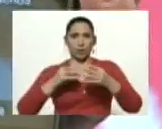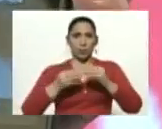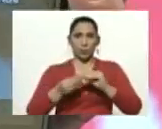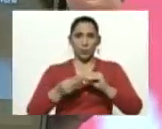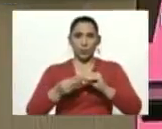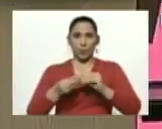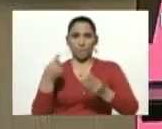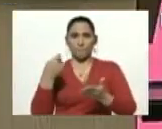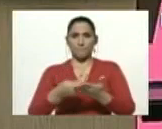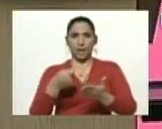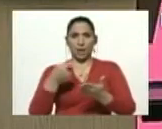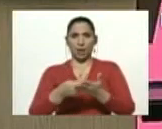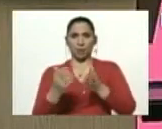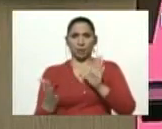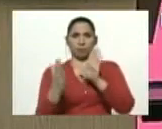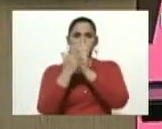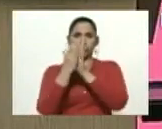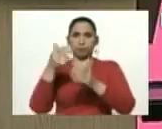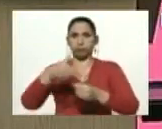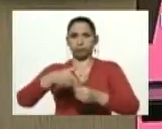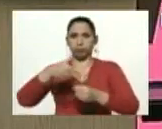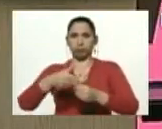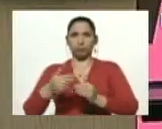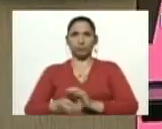directo del combustible.